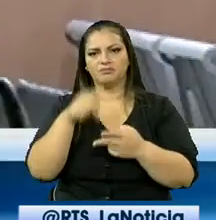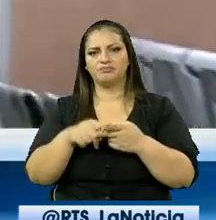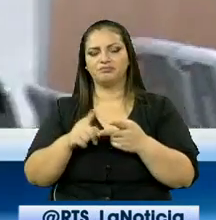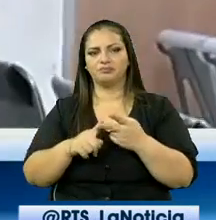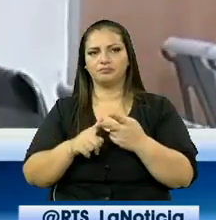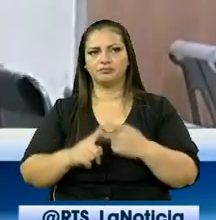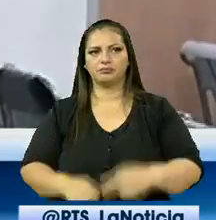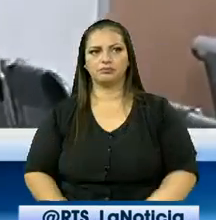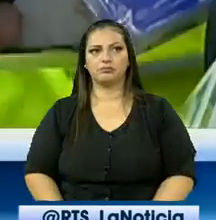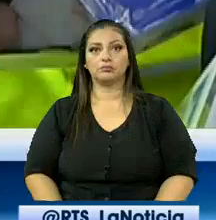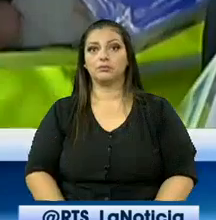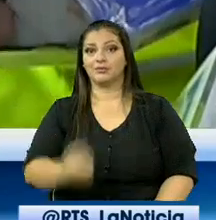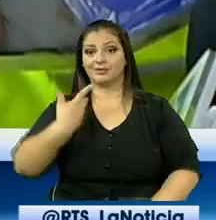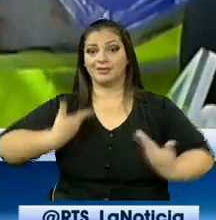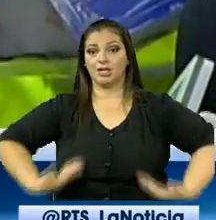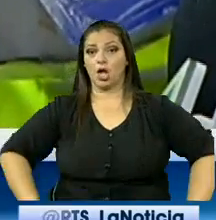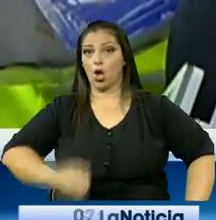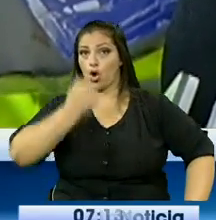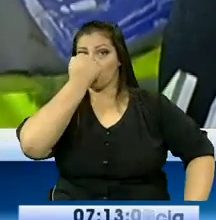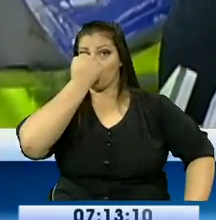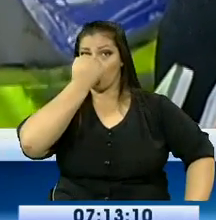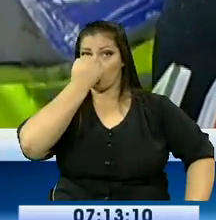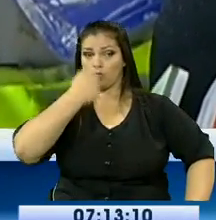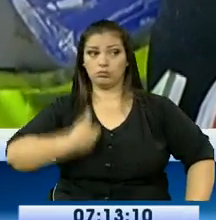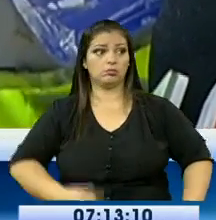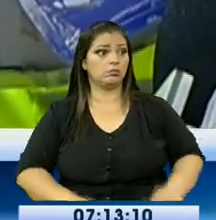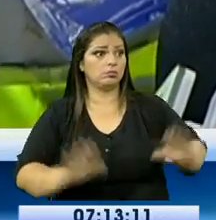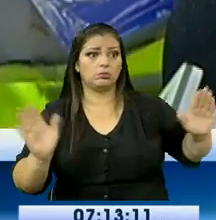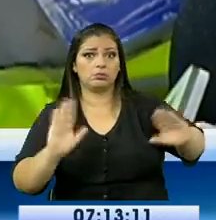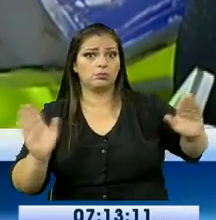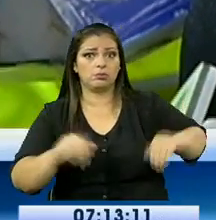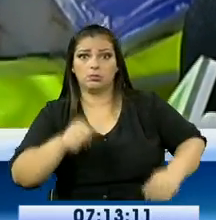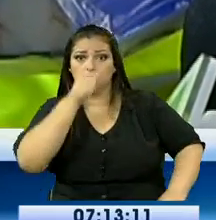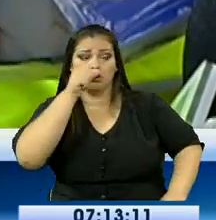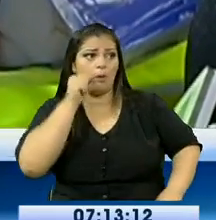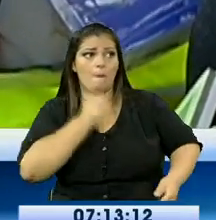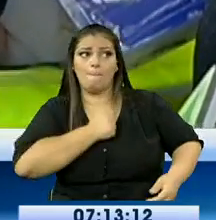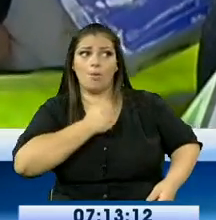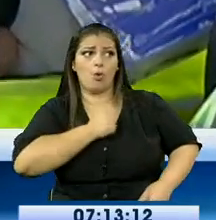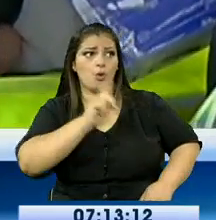que solo estaba haciendo un mandado nada más de Santa Elena. No quiere dar más